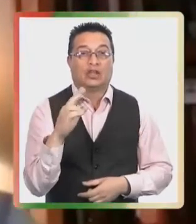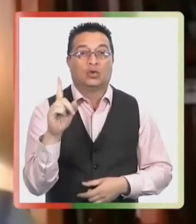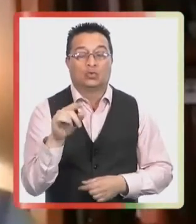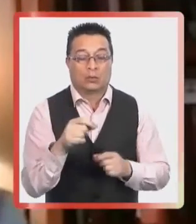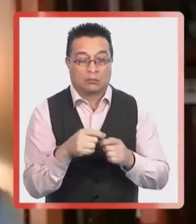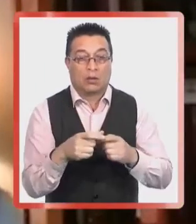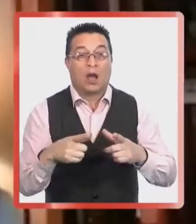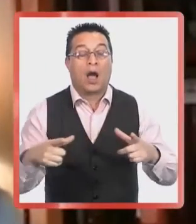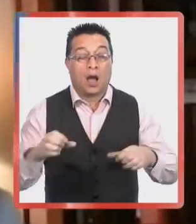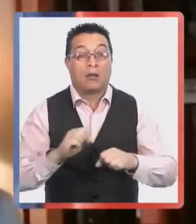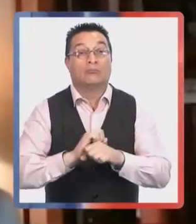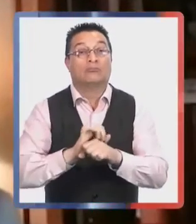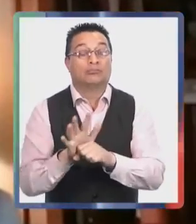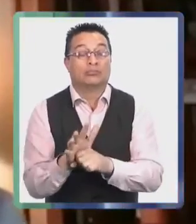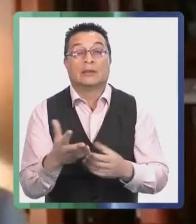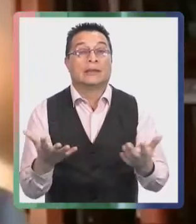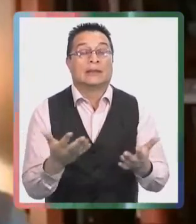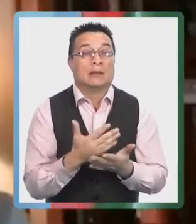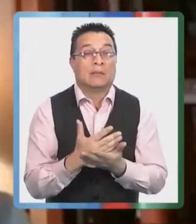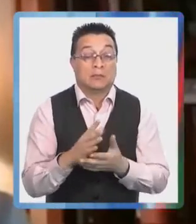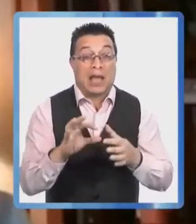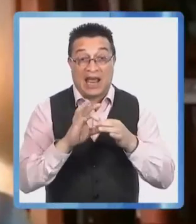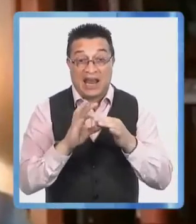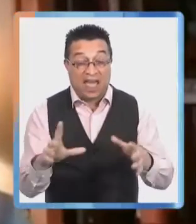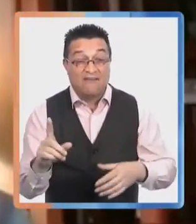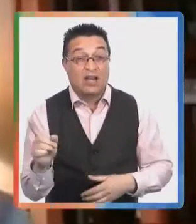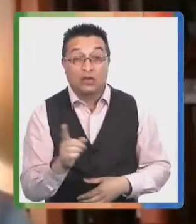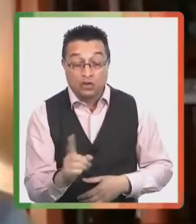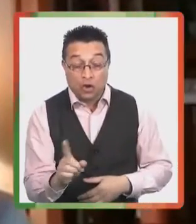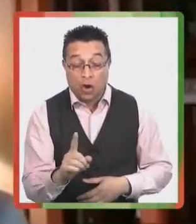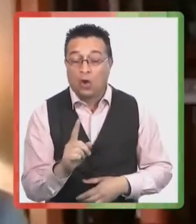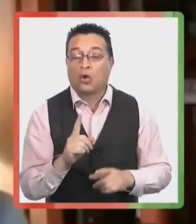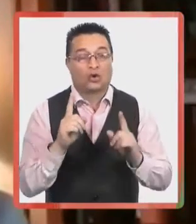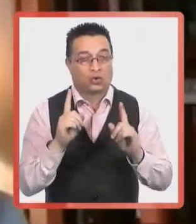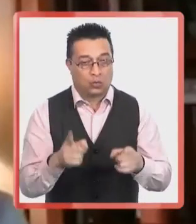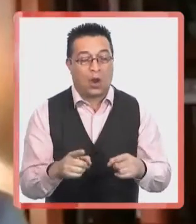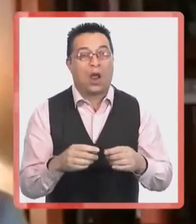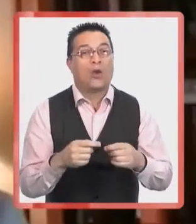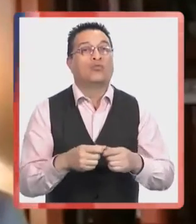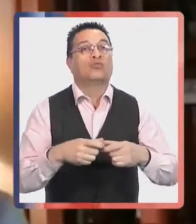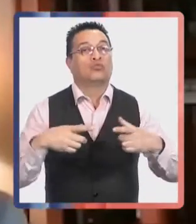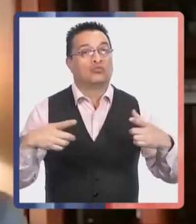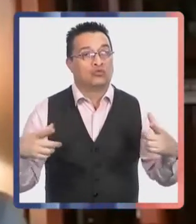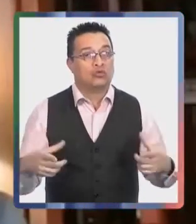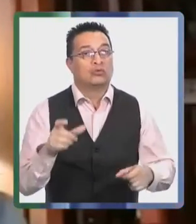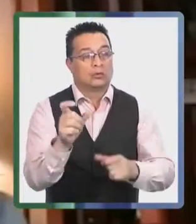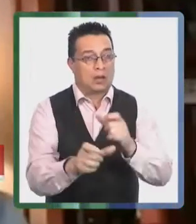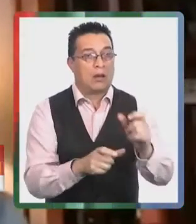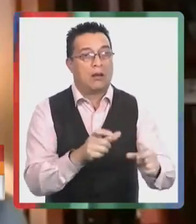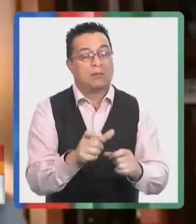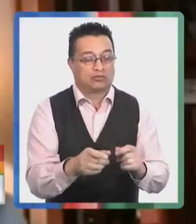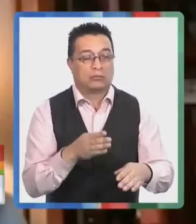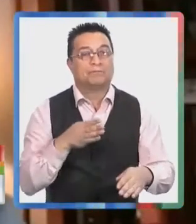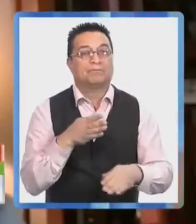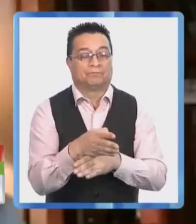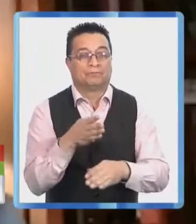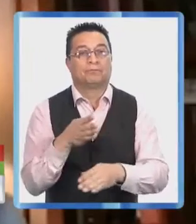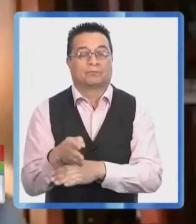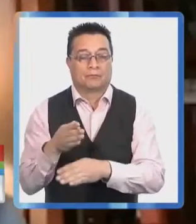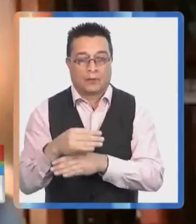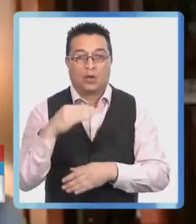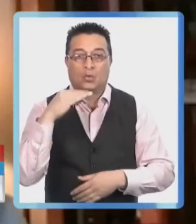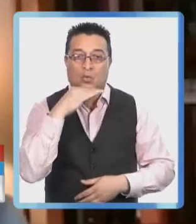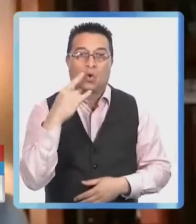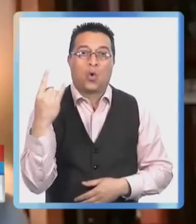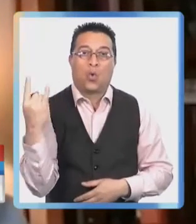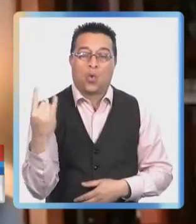sigue aumentando el coronavirus? Aunque no se agraven, vamos a tener una gran cantidad de gente concurriendo a los